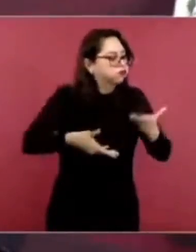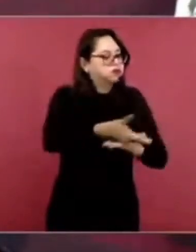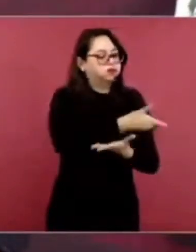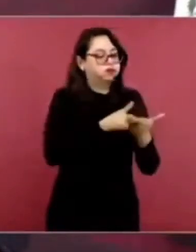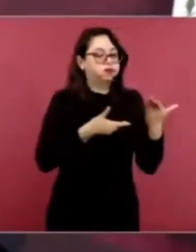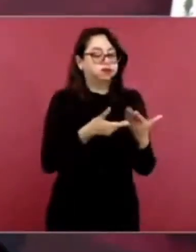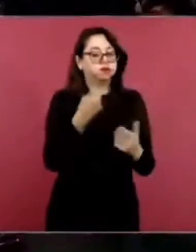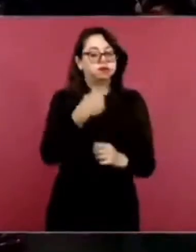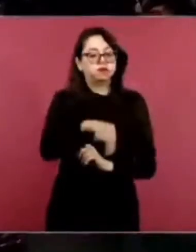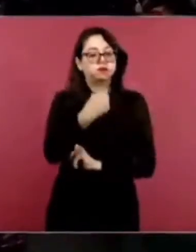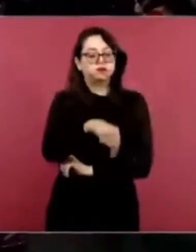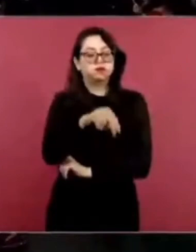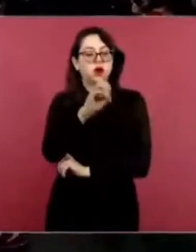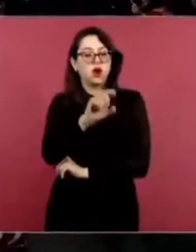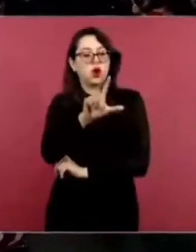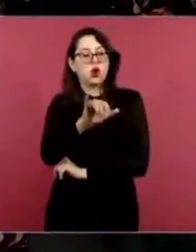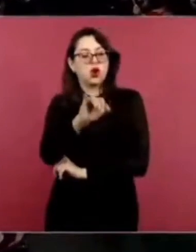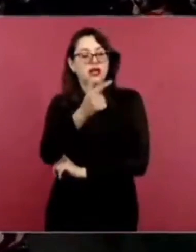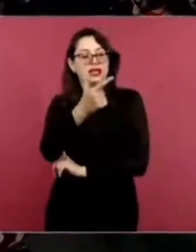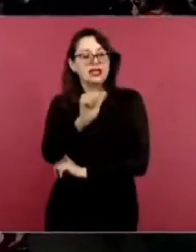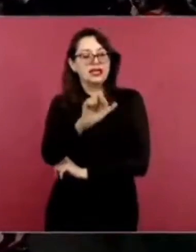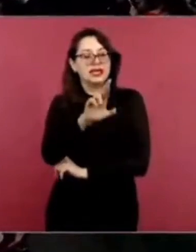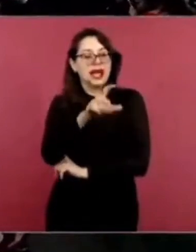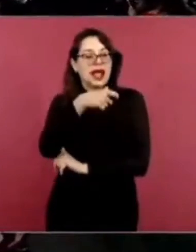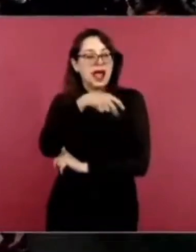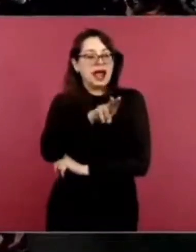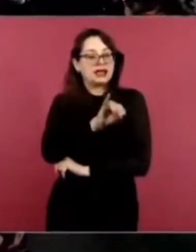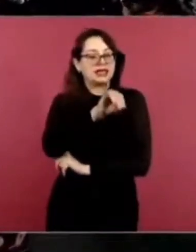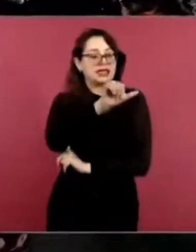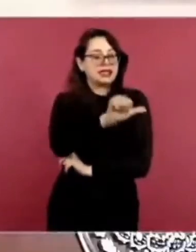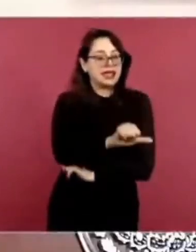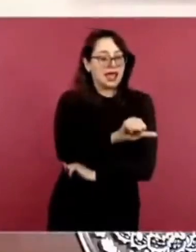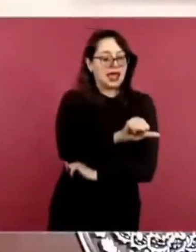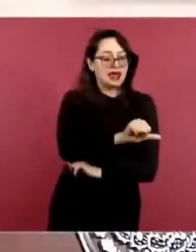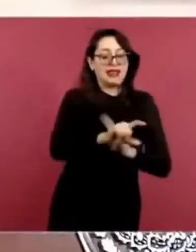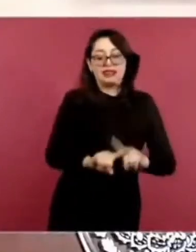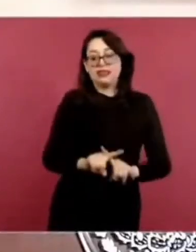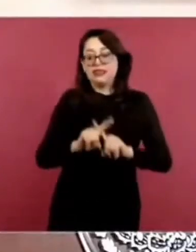oligarquía. Y la democracia es el gobierno del pueblo, para el pueblo y con el pueblo.